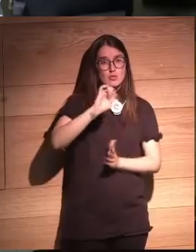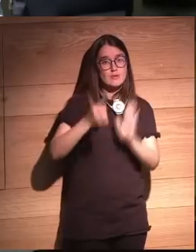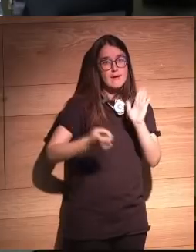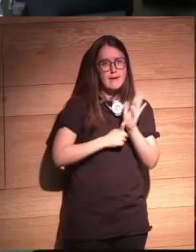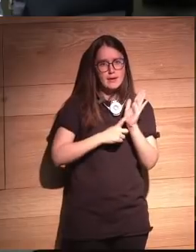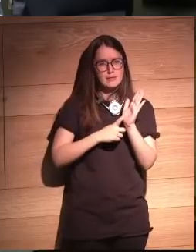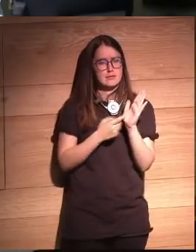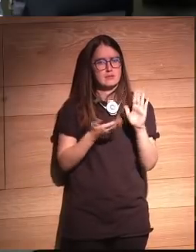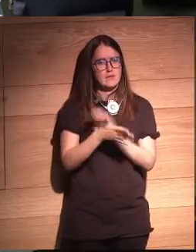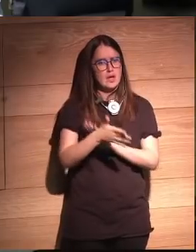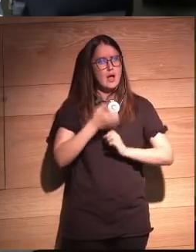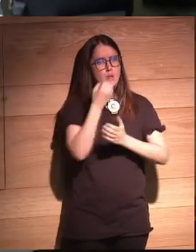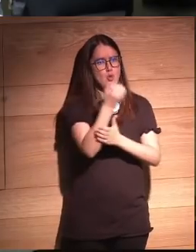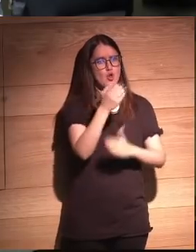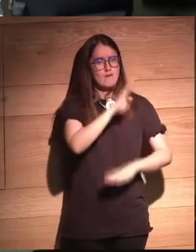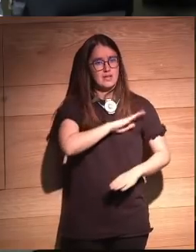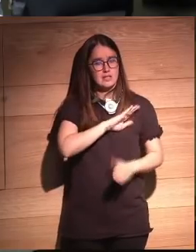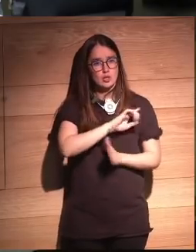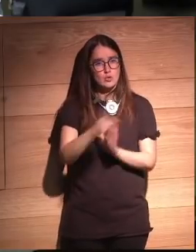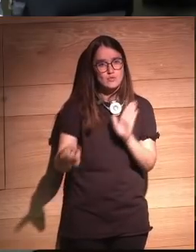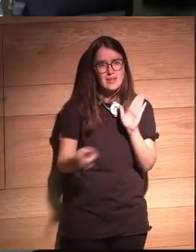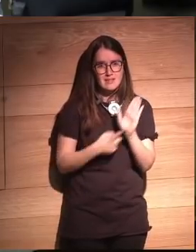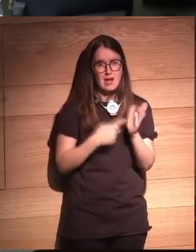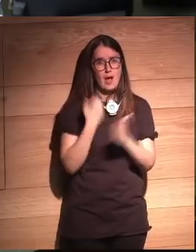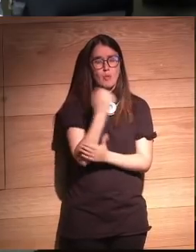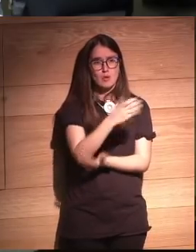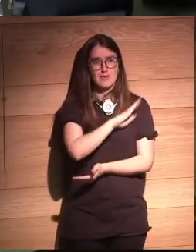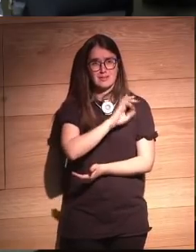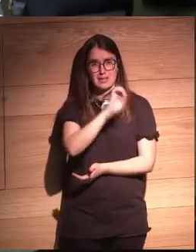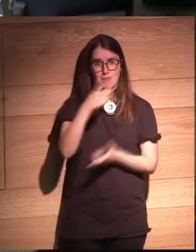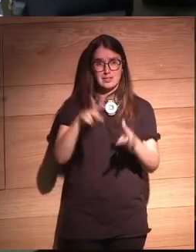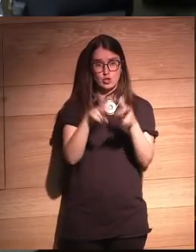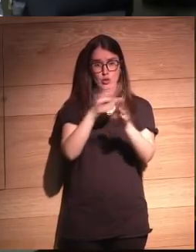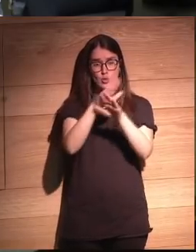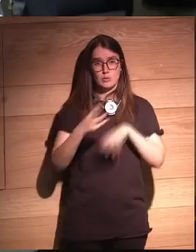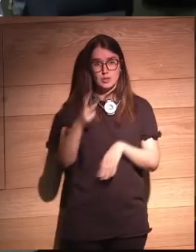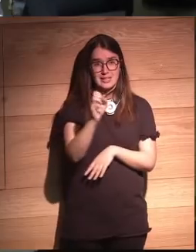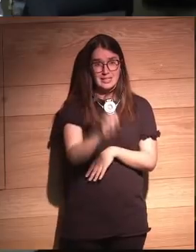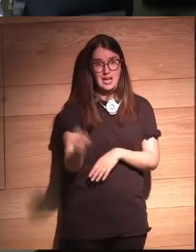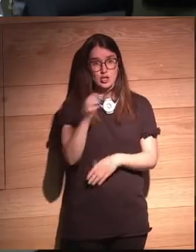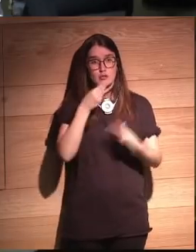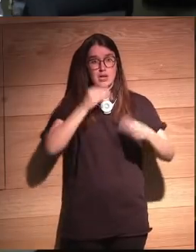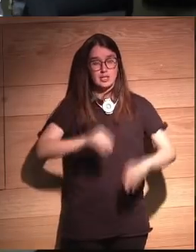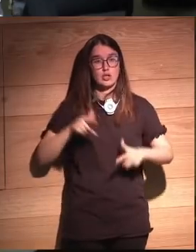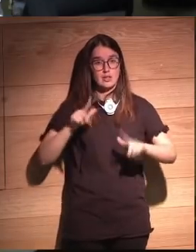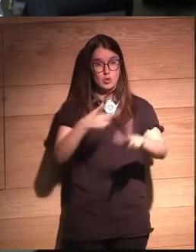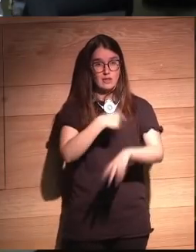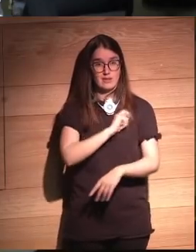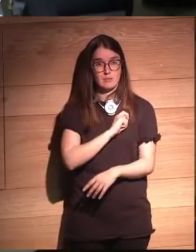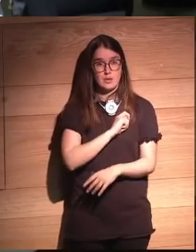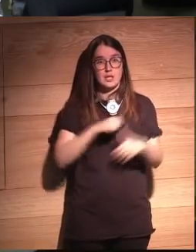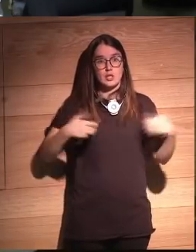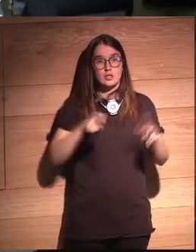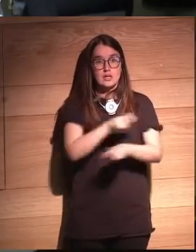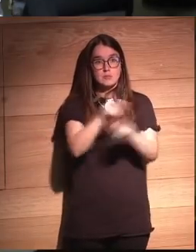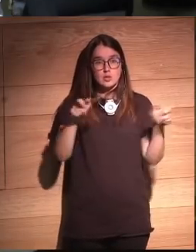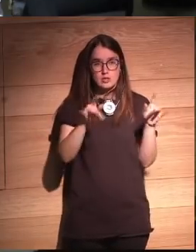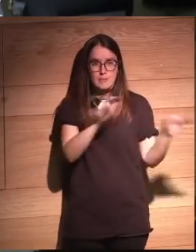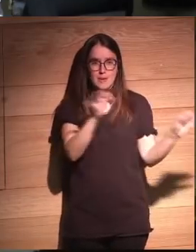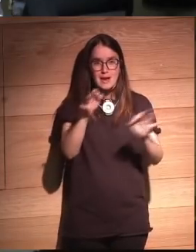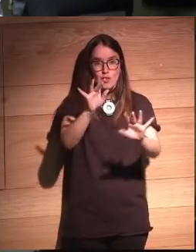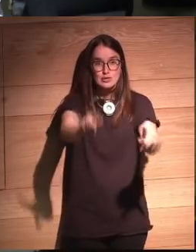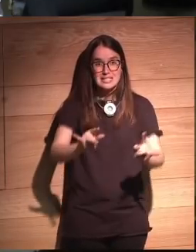una legitimidad. Son de las leyes con las que han contado con más legitimidad y más apoyo social de los últimos 30 años de la historia de la democracia de este país. Entonces la población sí que está